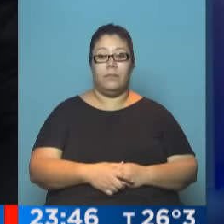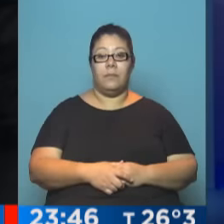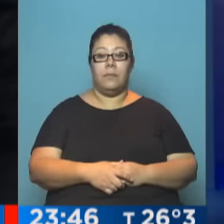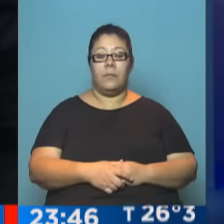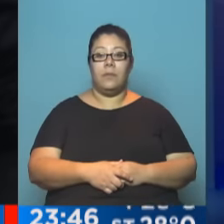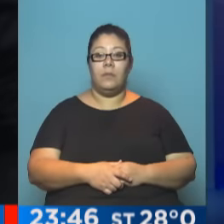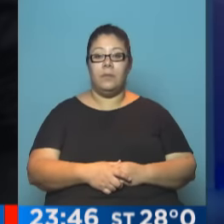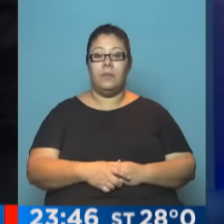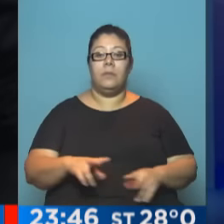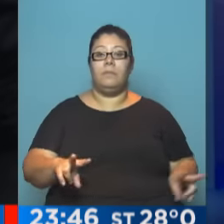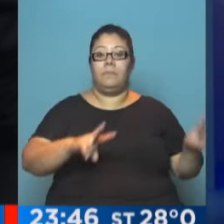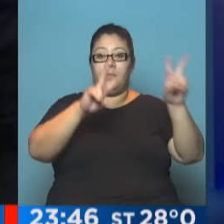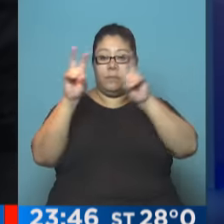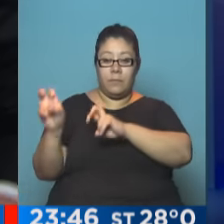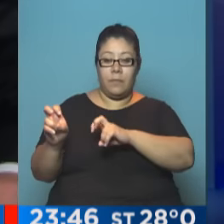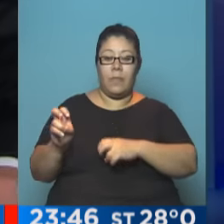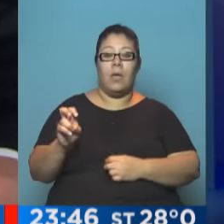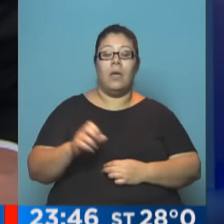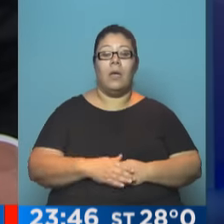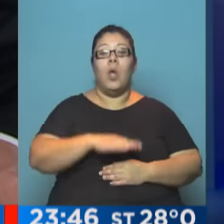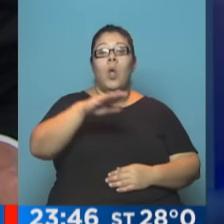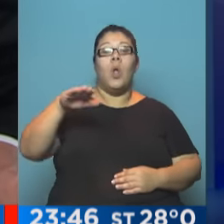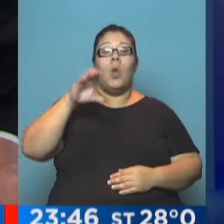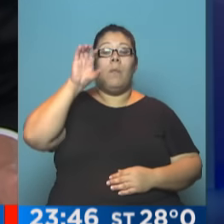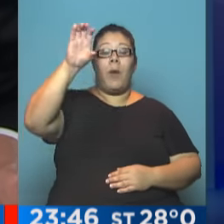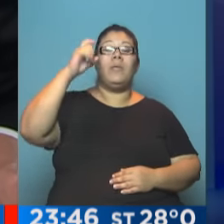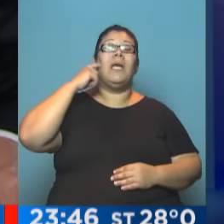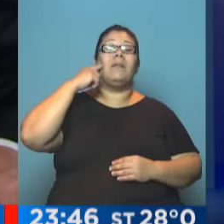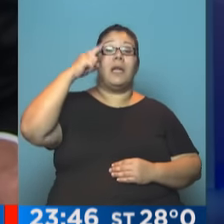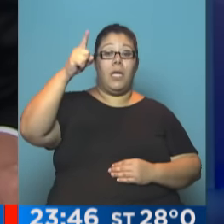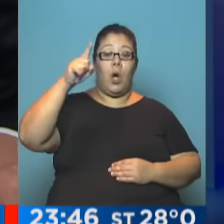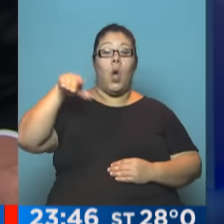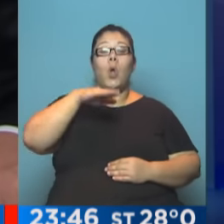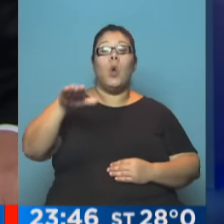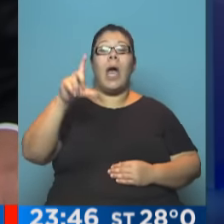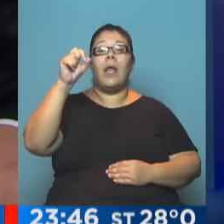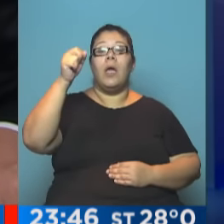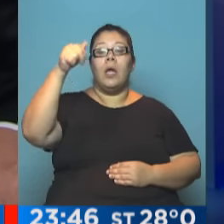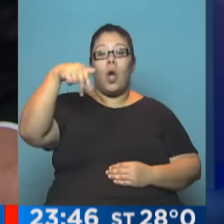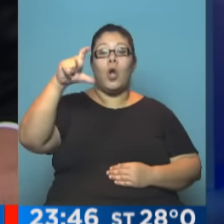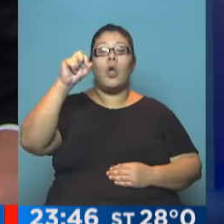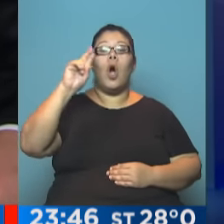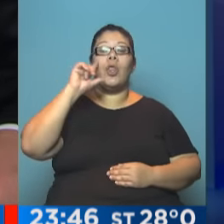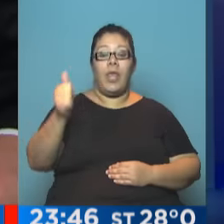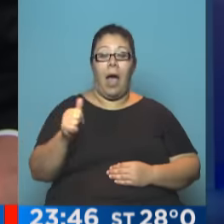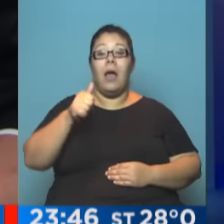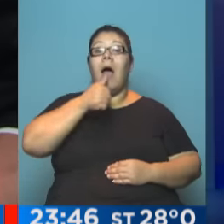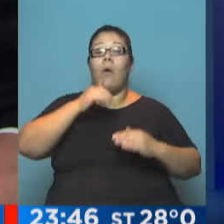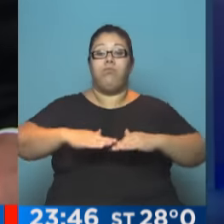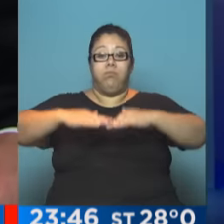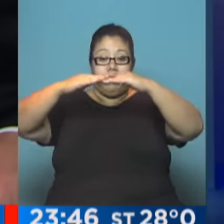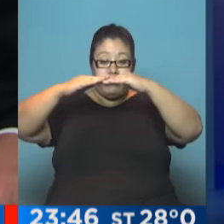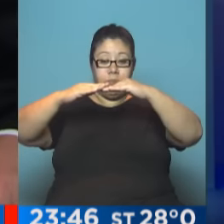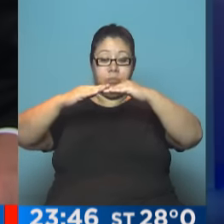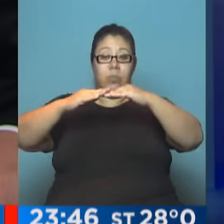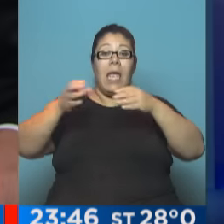Y nos vamos ahora al sur de Concordia. Un equipo de Visión 7 recorrió el lugar afectado por las inundaciones. ¿Cómo es la